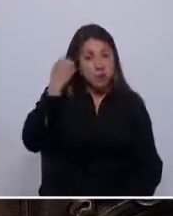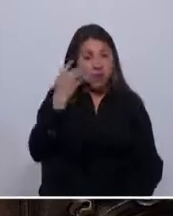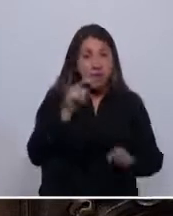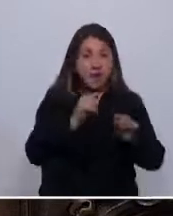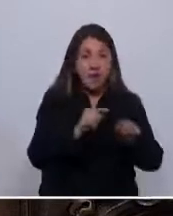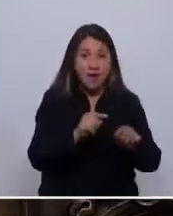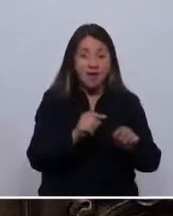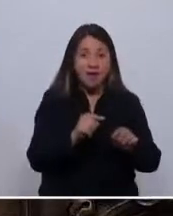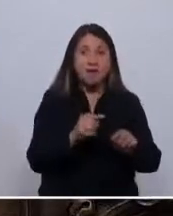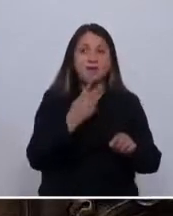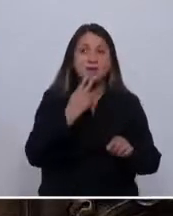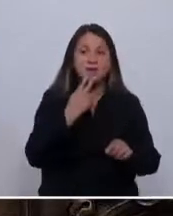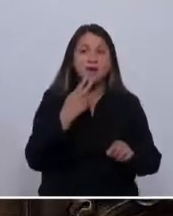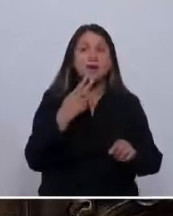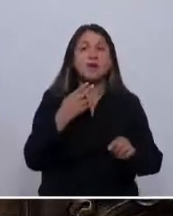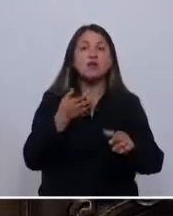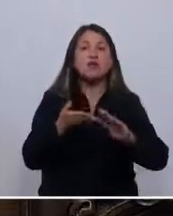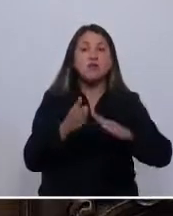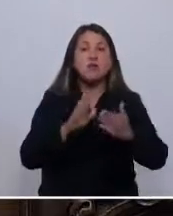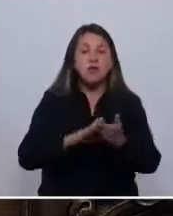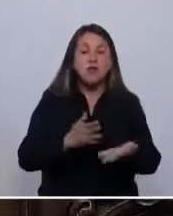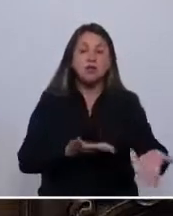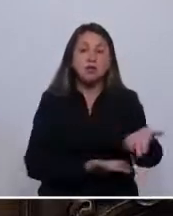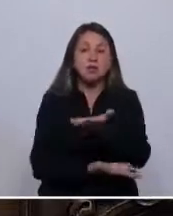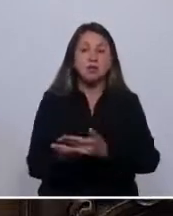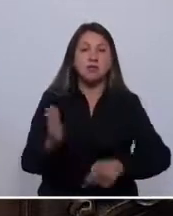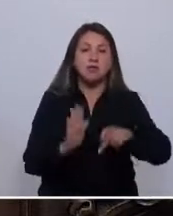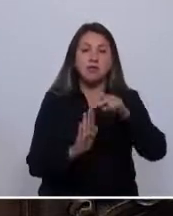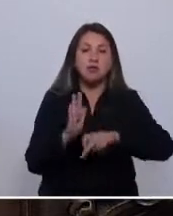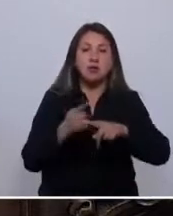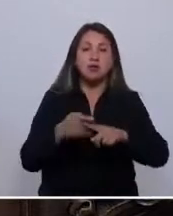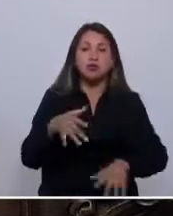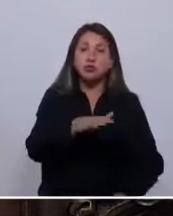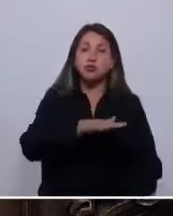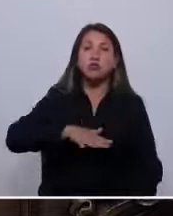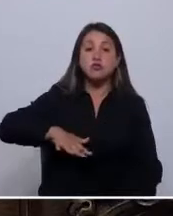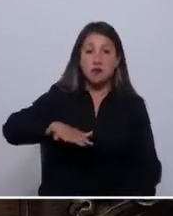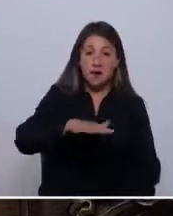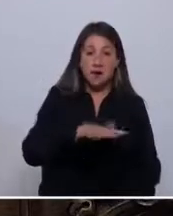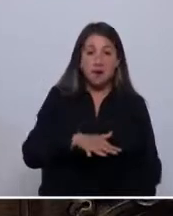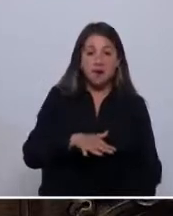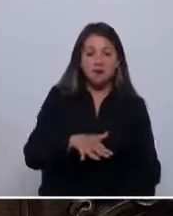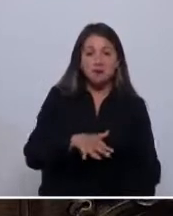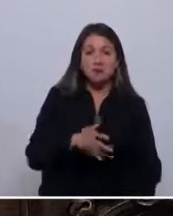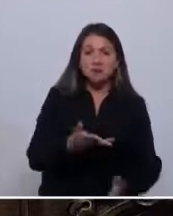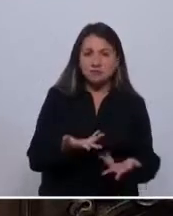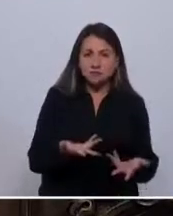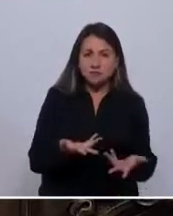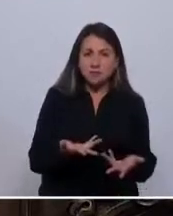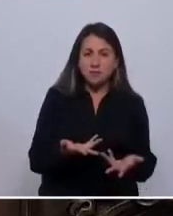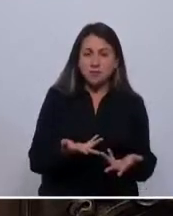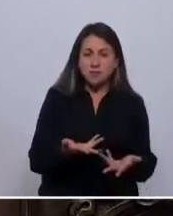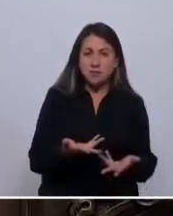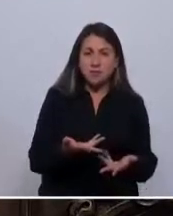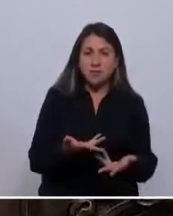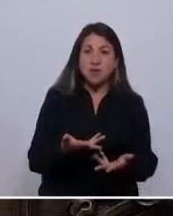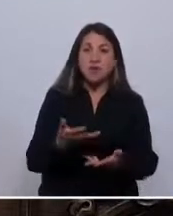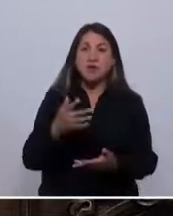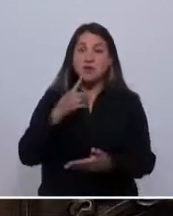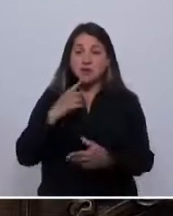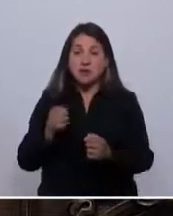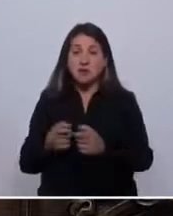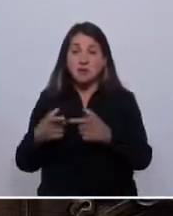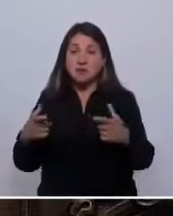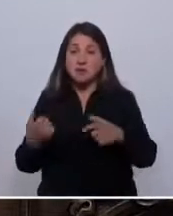lo comunitario y solidario de este proyecto social. El que tenía más ayudaba al que tenía